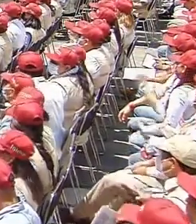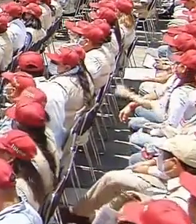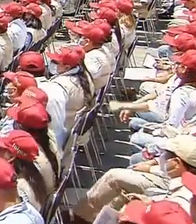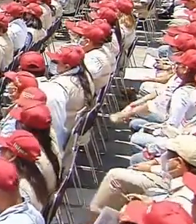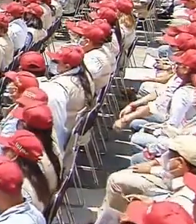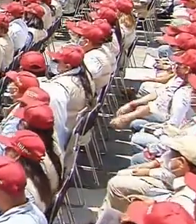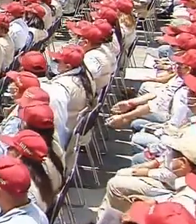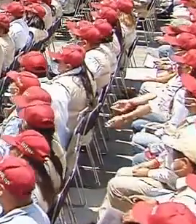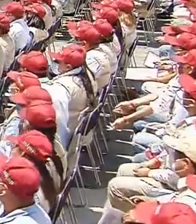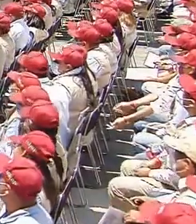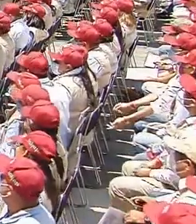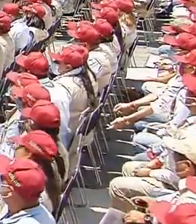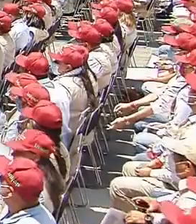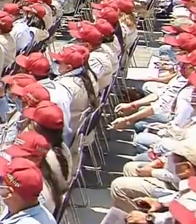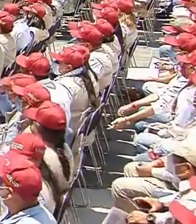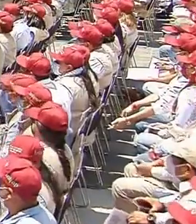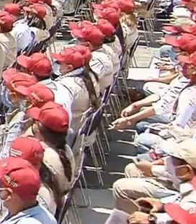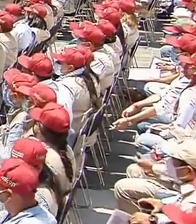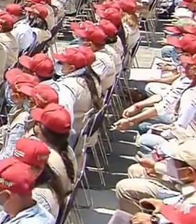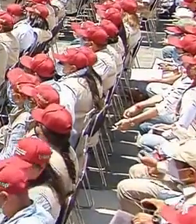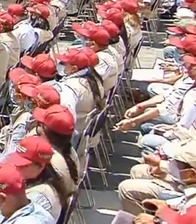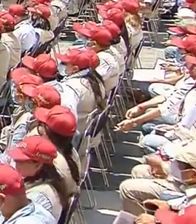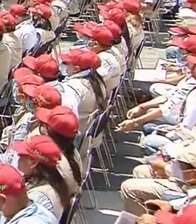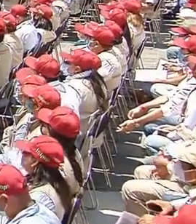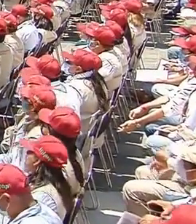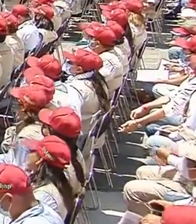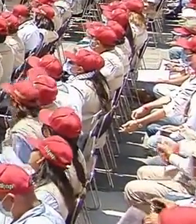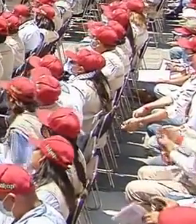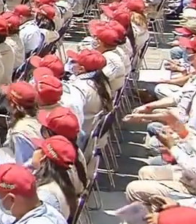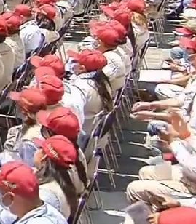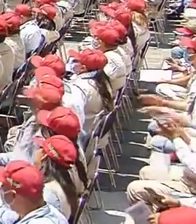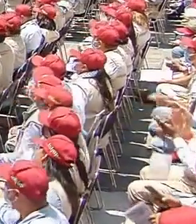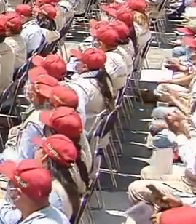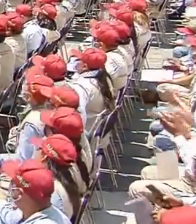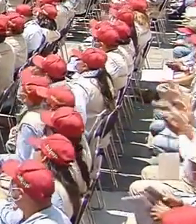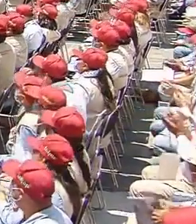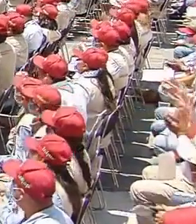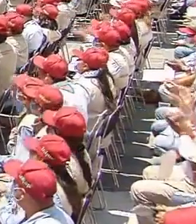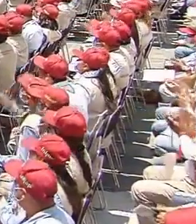Licenciado Leonel Efraín Cota Montaño, director general de Segalmex.